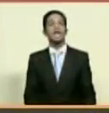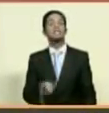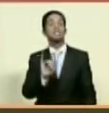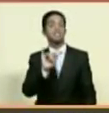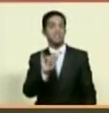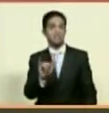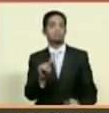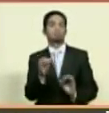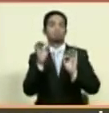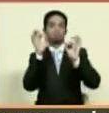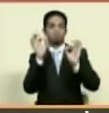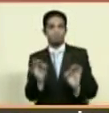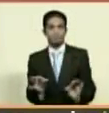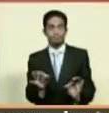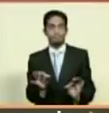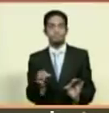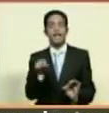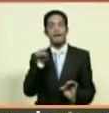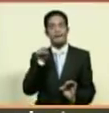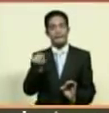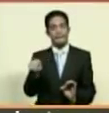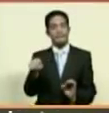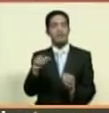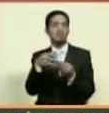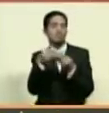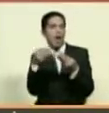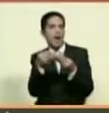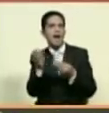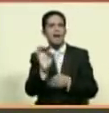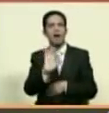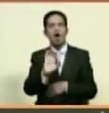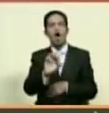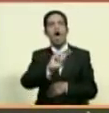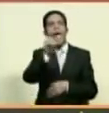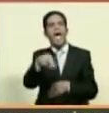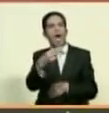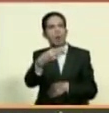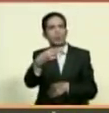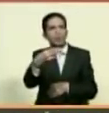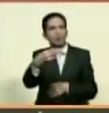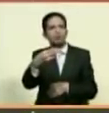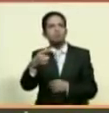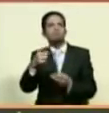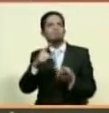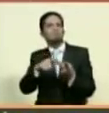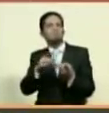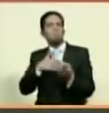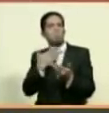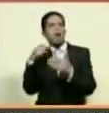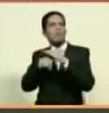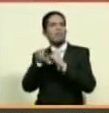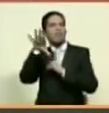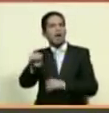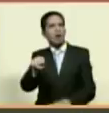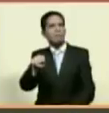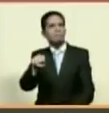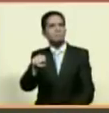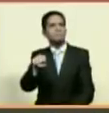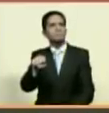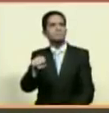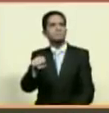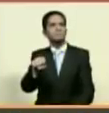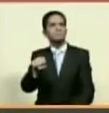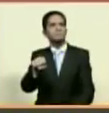garantizar que esas divisas sean obtenidas de